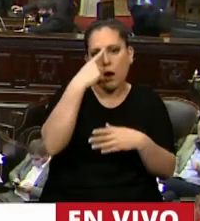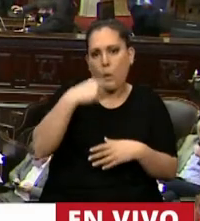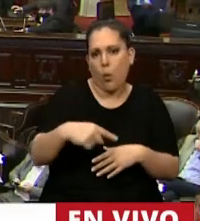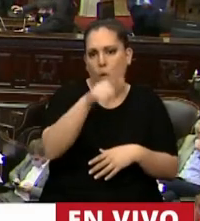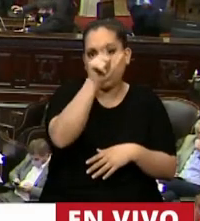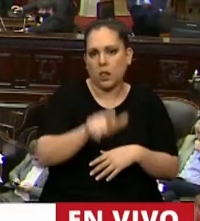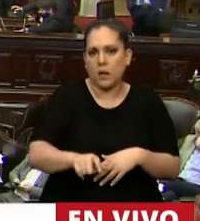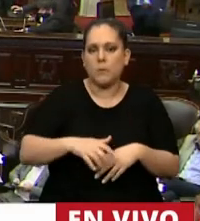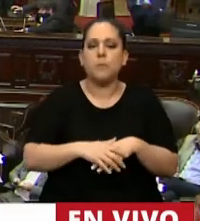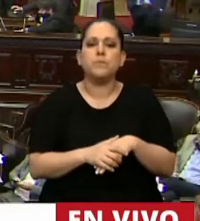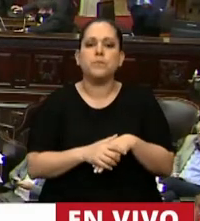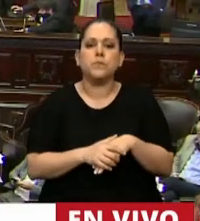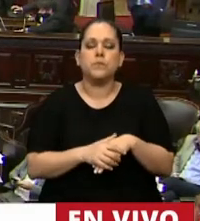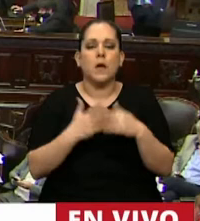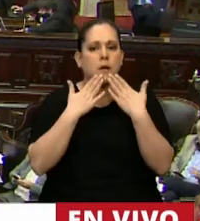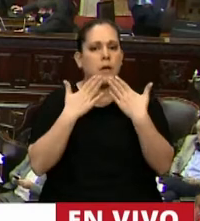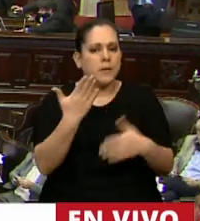Gracias, presidente.